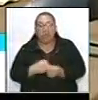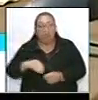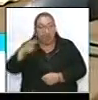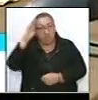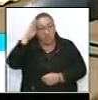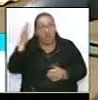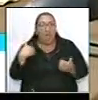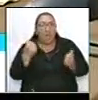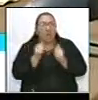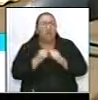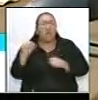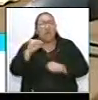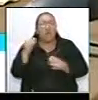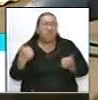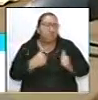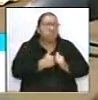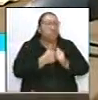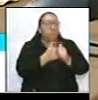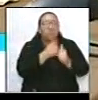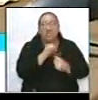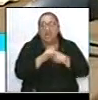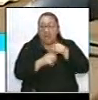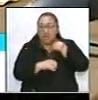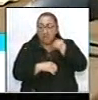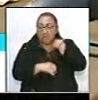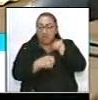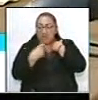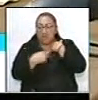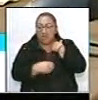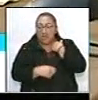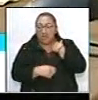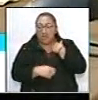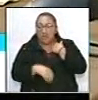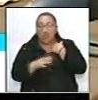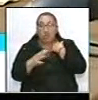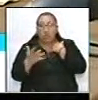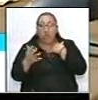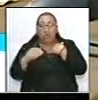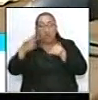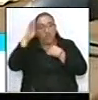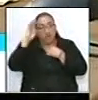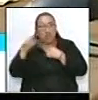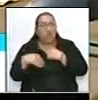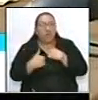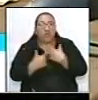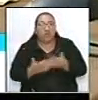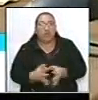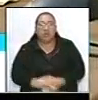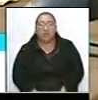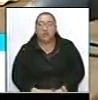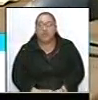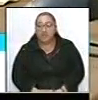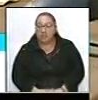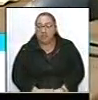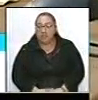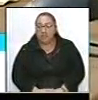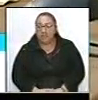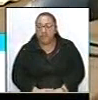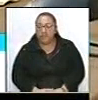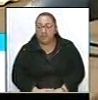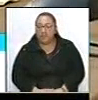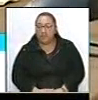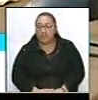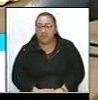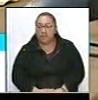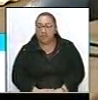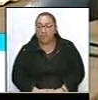unidad a los serenos, siempre nos dicen que no hay efectivos, que no cuentan con efectivos. Entonces los